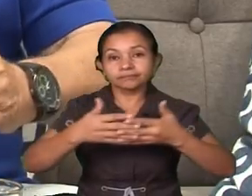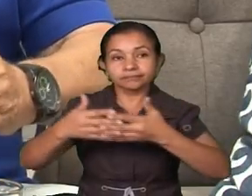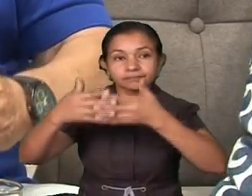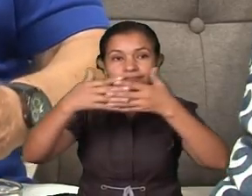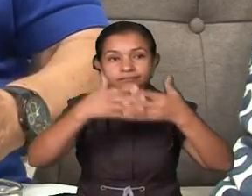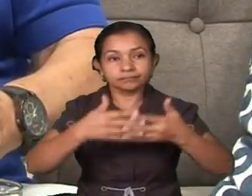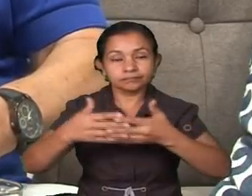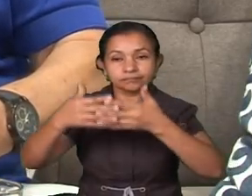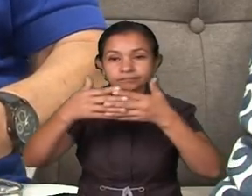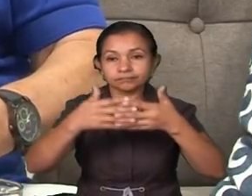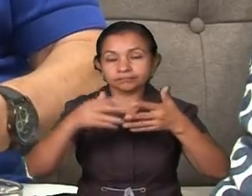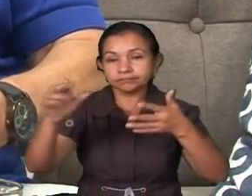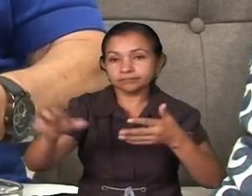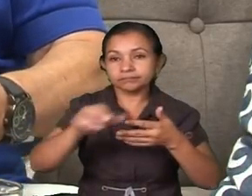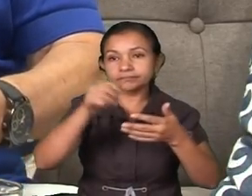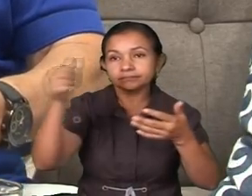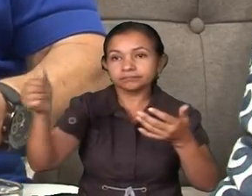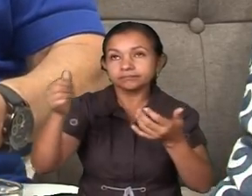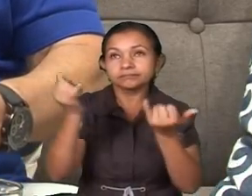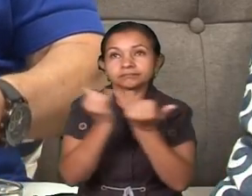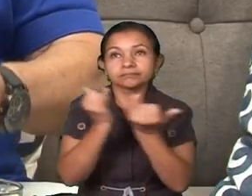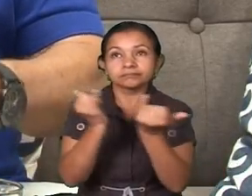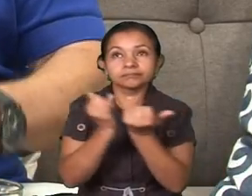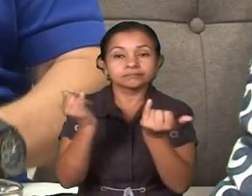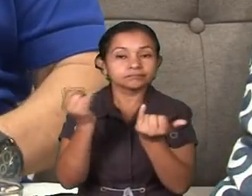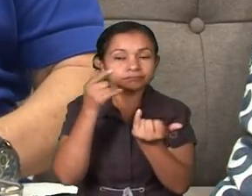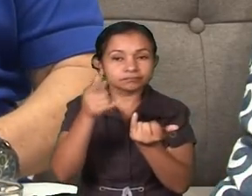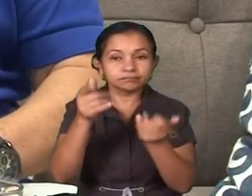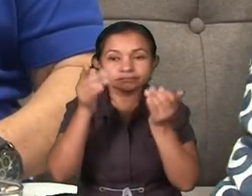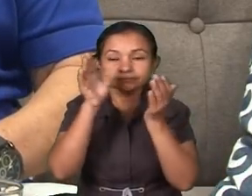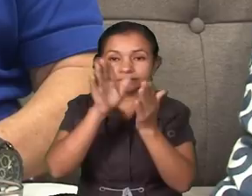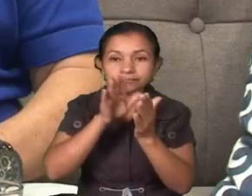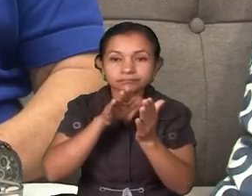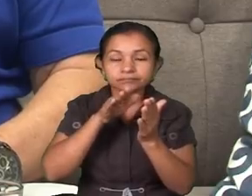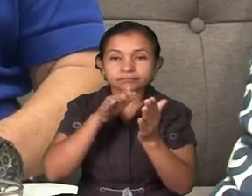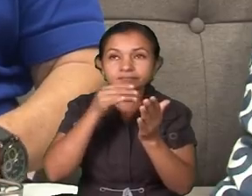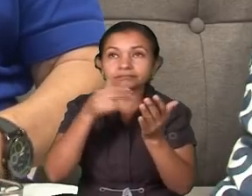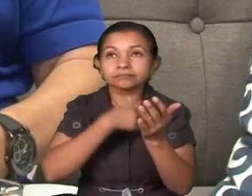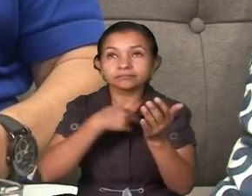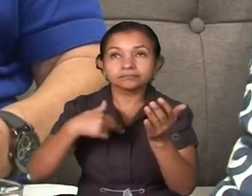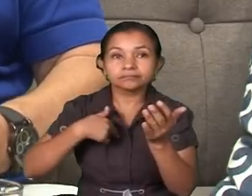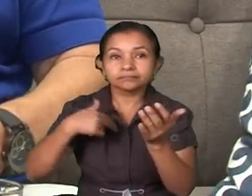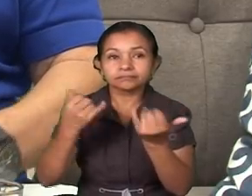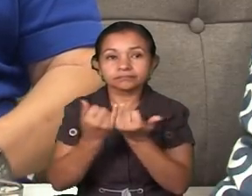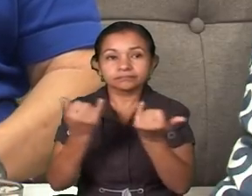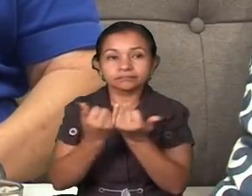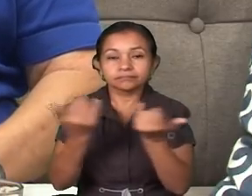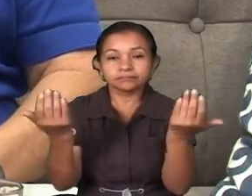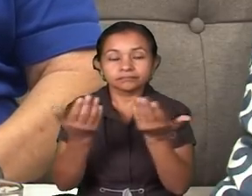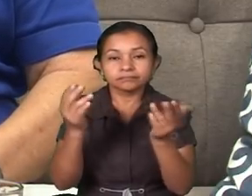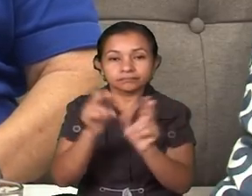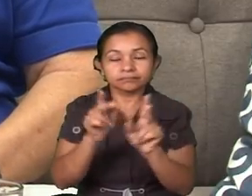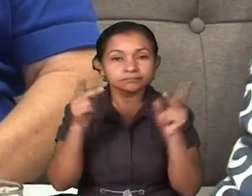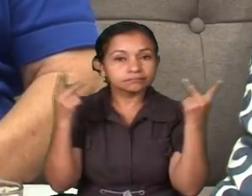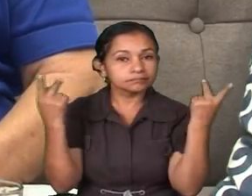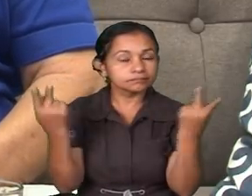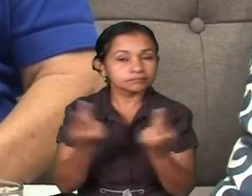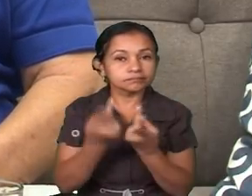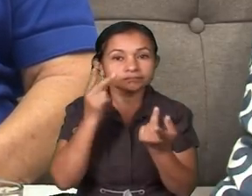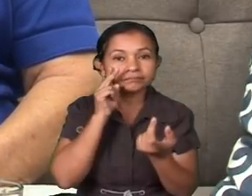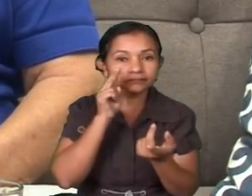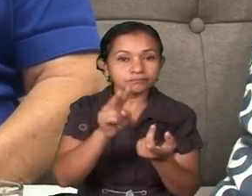Ahora Almagro es otro, ahora Almagro es el sirviente del imperio. Entonces, este pueblo ve todas esas